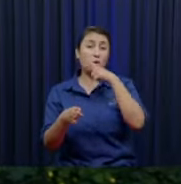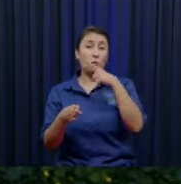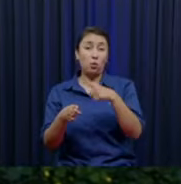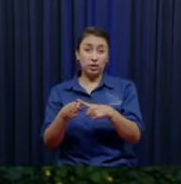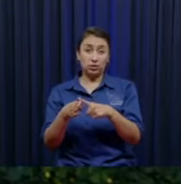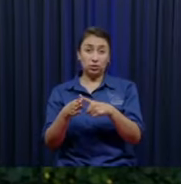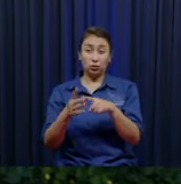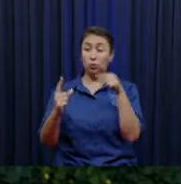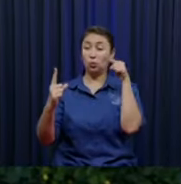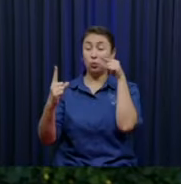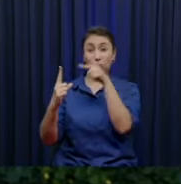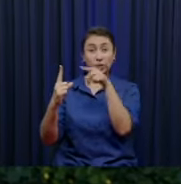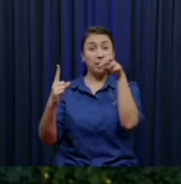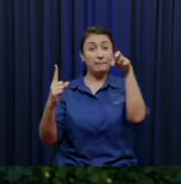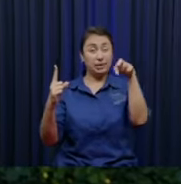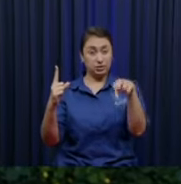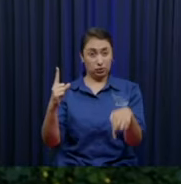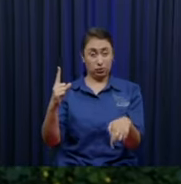parado.